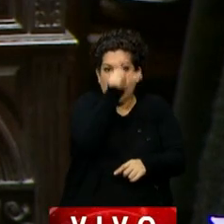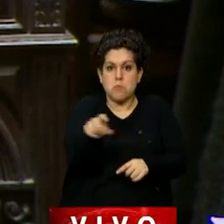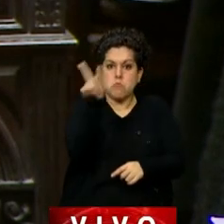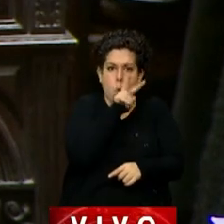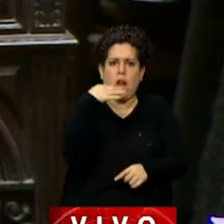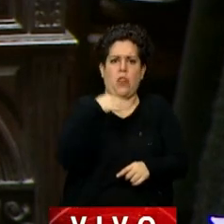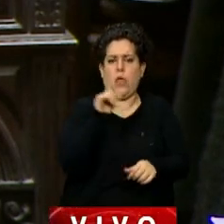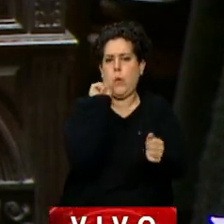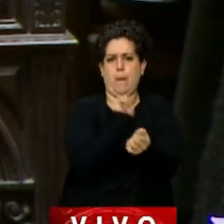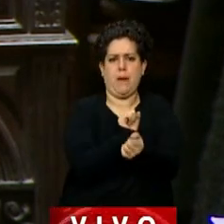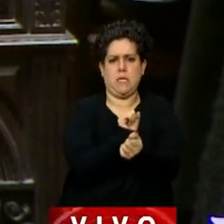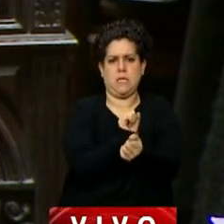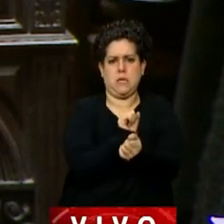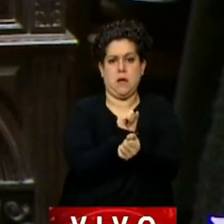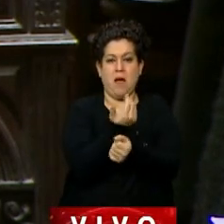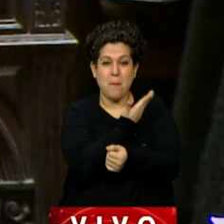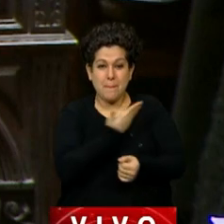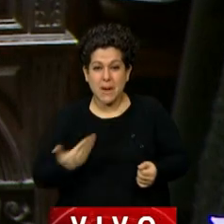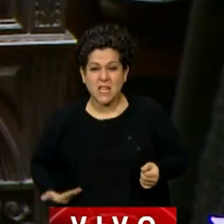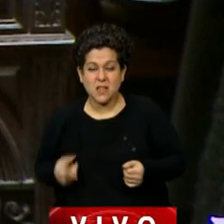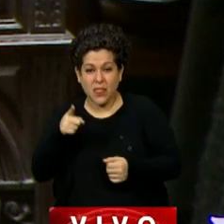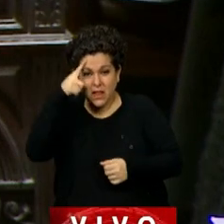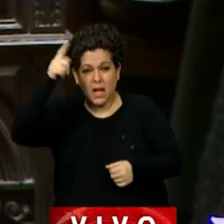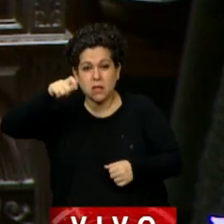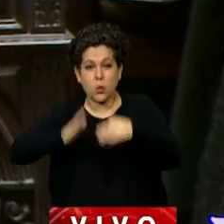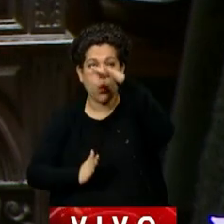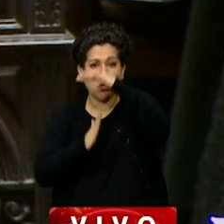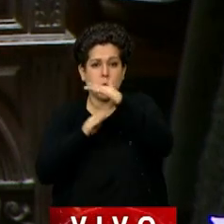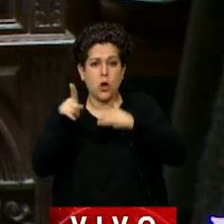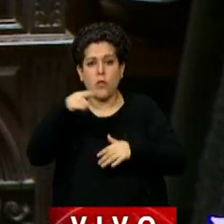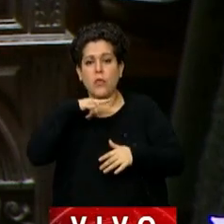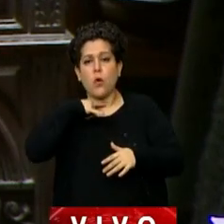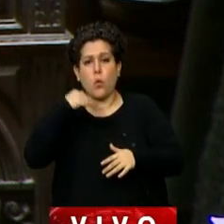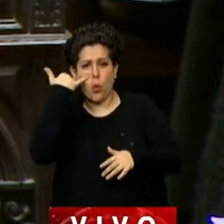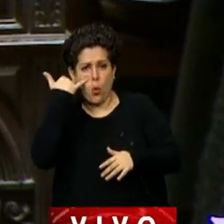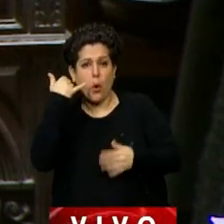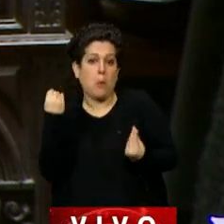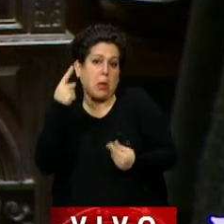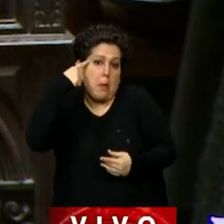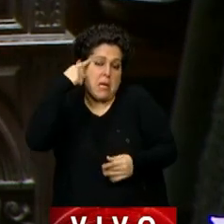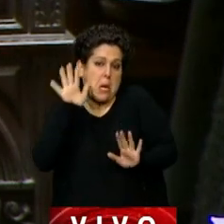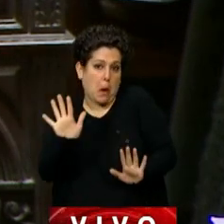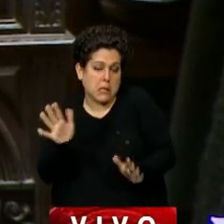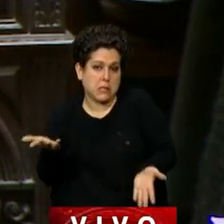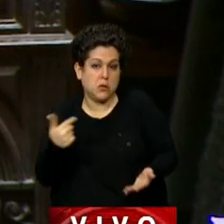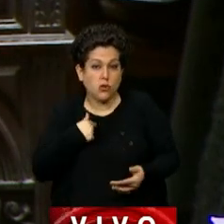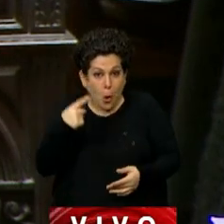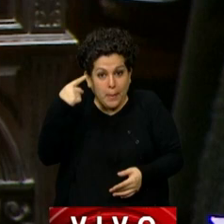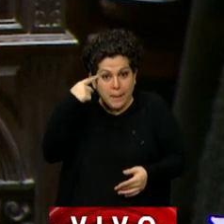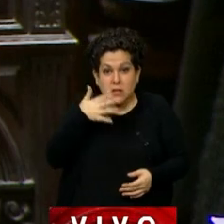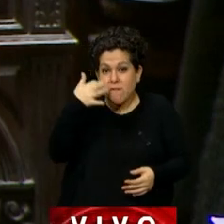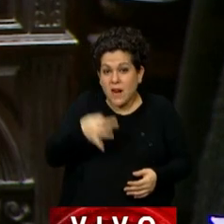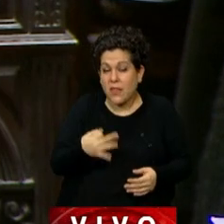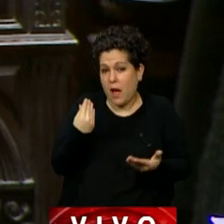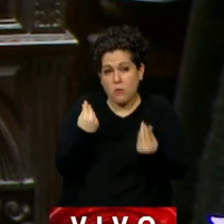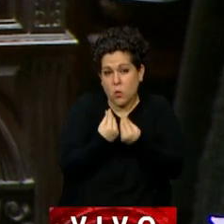presa. La presidenta del Tribunal Superior Jujuy dijo que ella cree, porque pensaba. Yo la verdad que pienso que muchos de